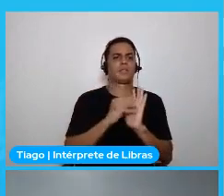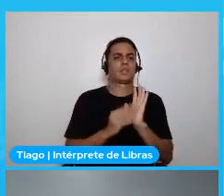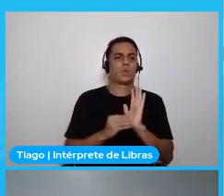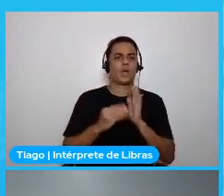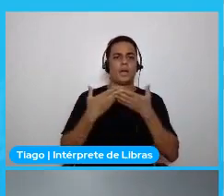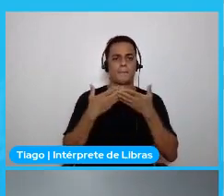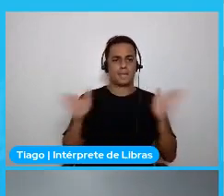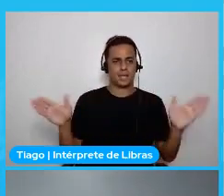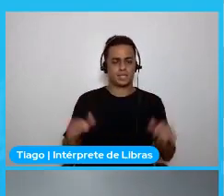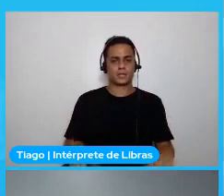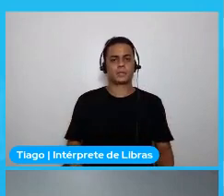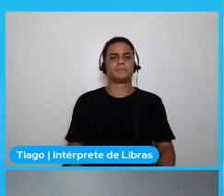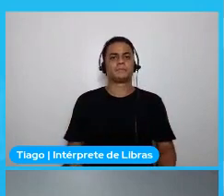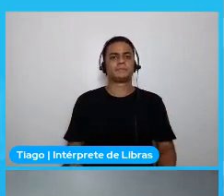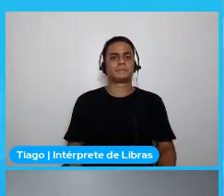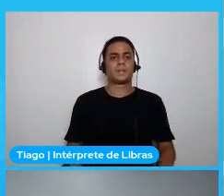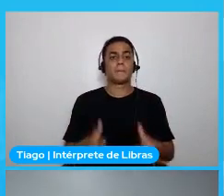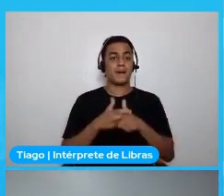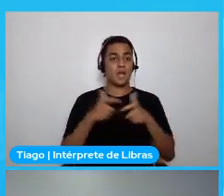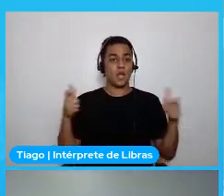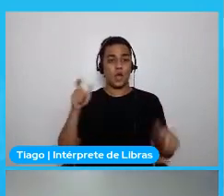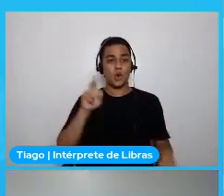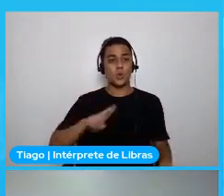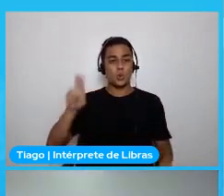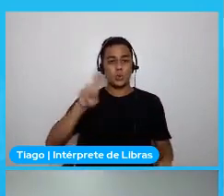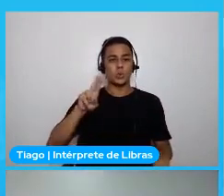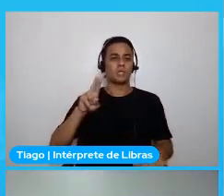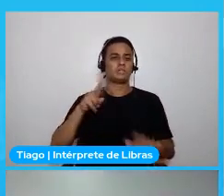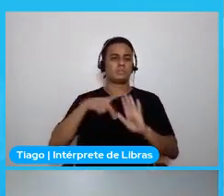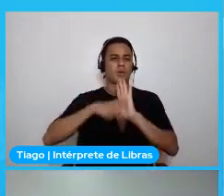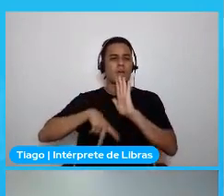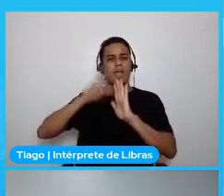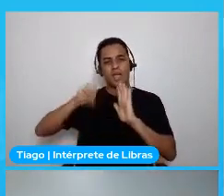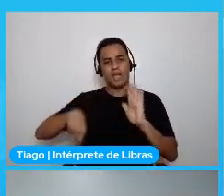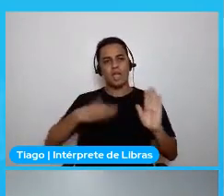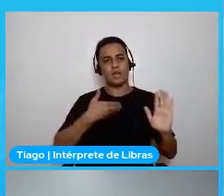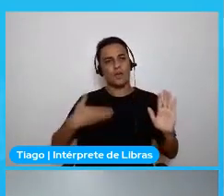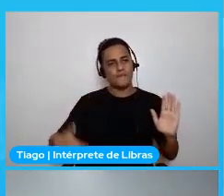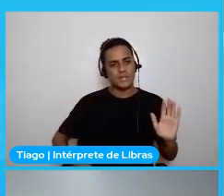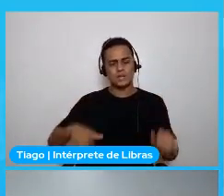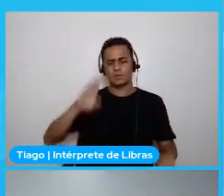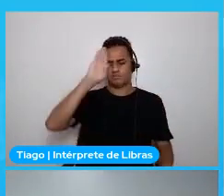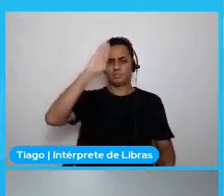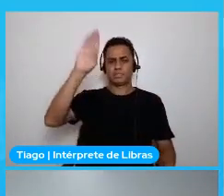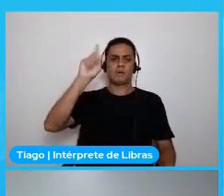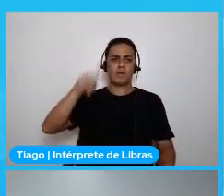que mayormente están utilizando estos datos son gobiernos, son principalmente gobiernos.